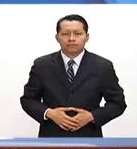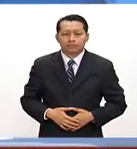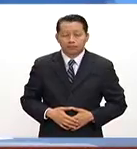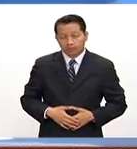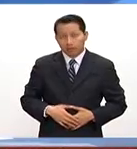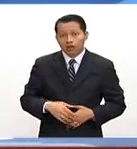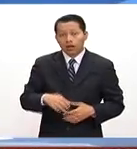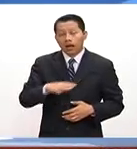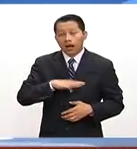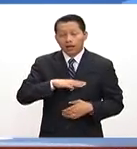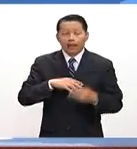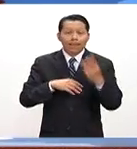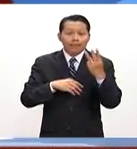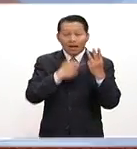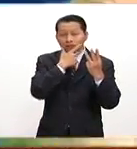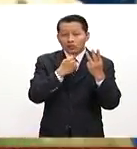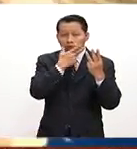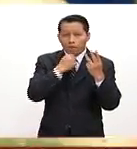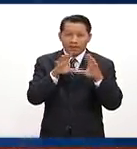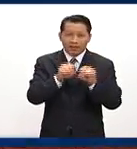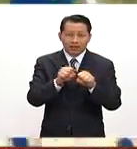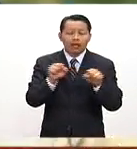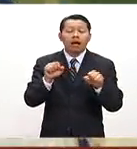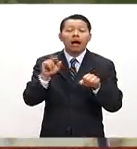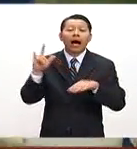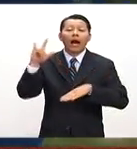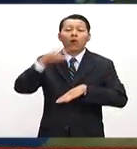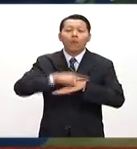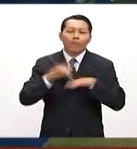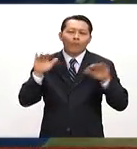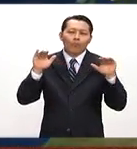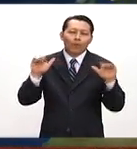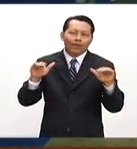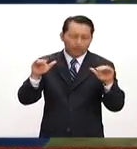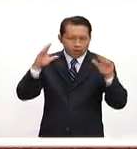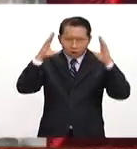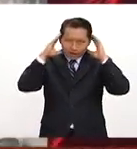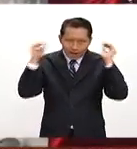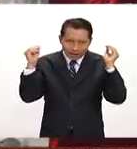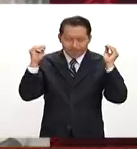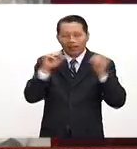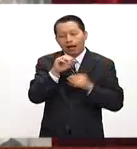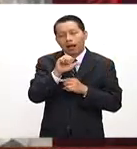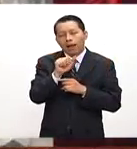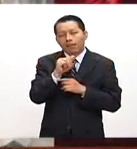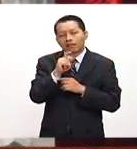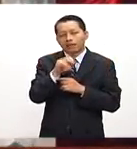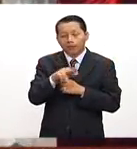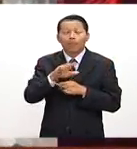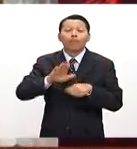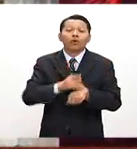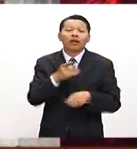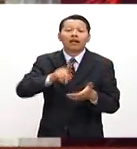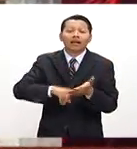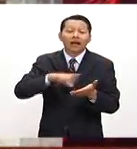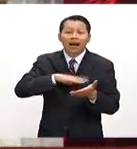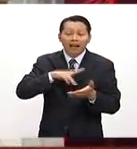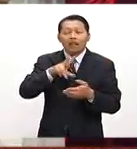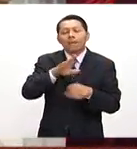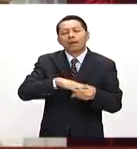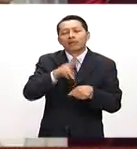Mientras tanto, 3 hombres fueron detenidos en el aeropuerto de Ámsterdam, en Holanda, por transportar más de 250